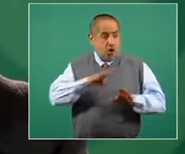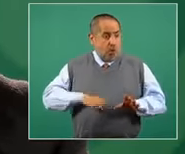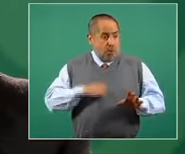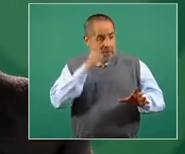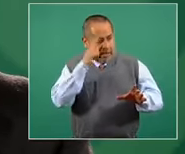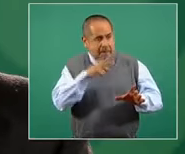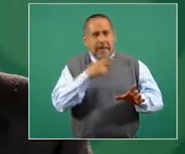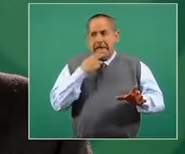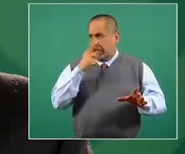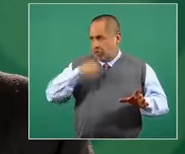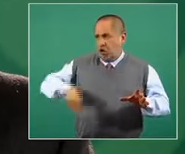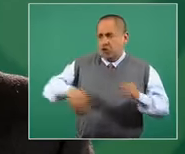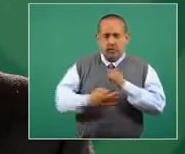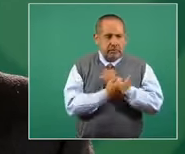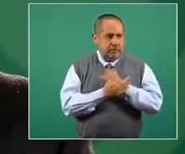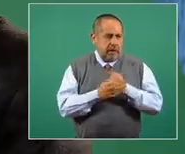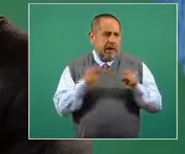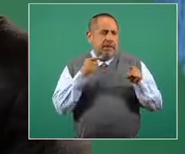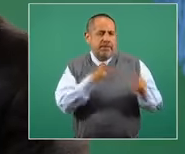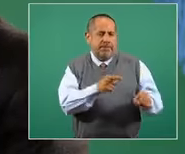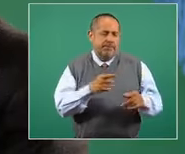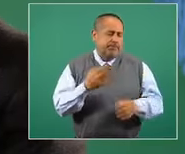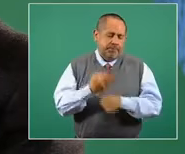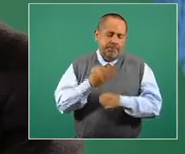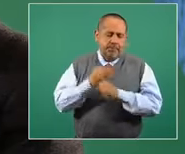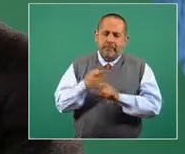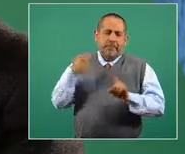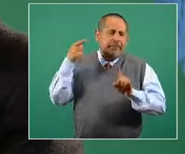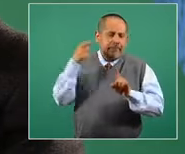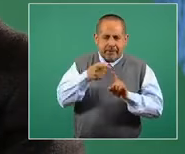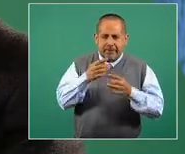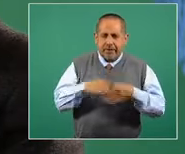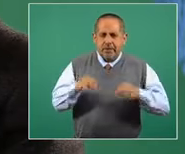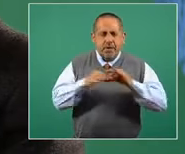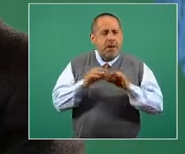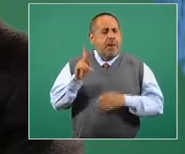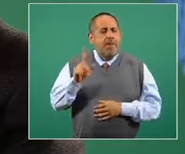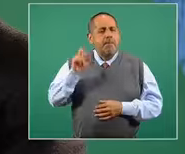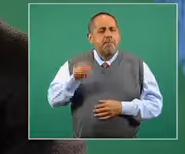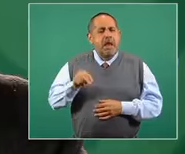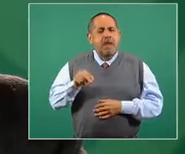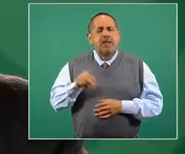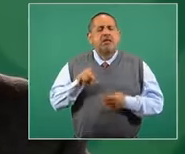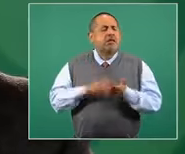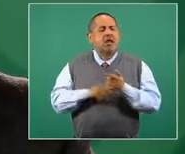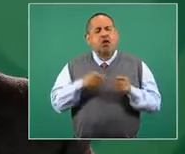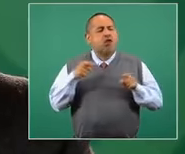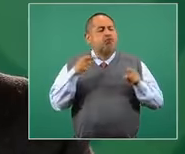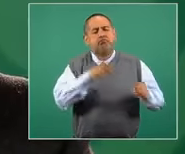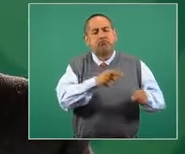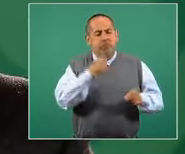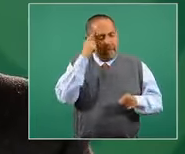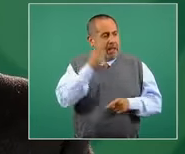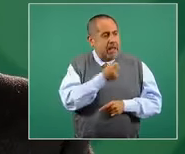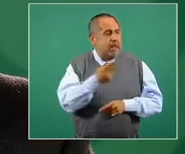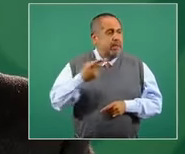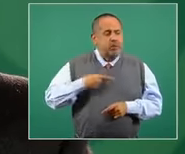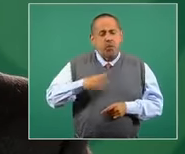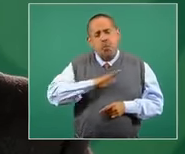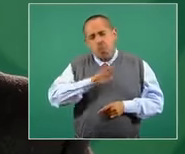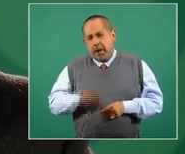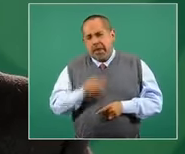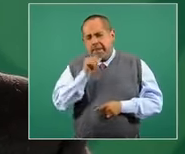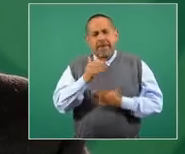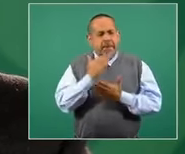personas. Concretamente, el objetivo primario de la estrategia de vacunación COVID es reducir la mortalidad, y